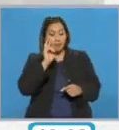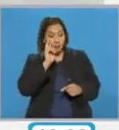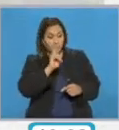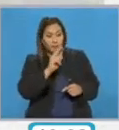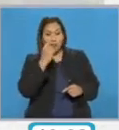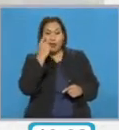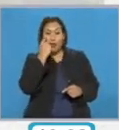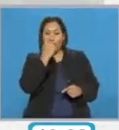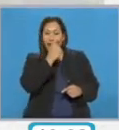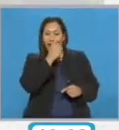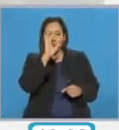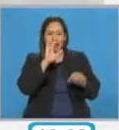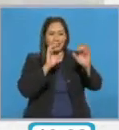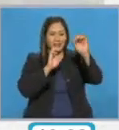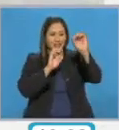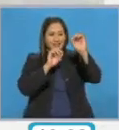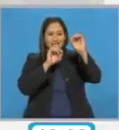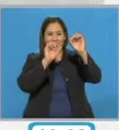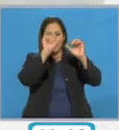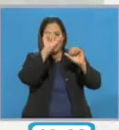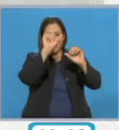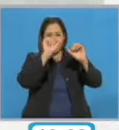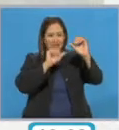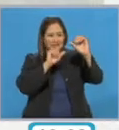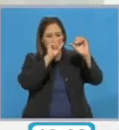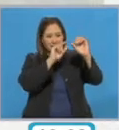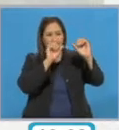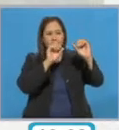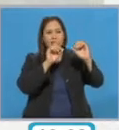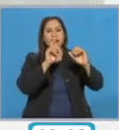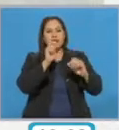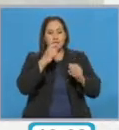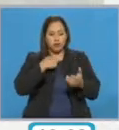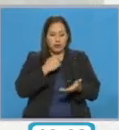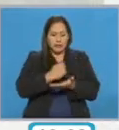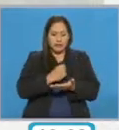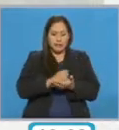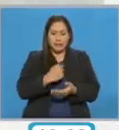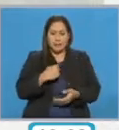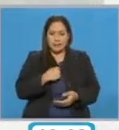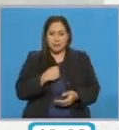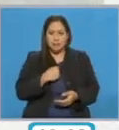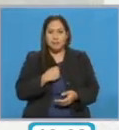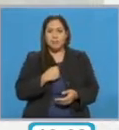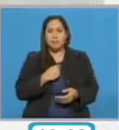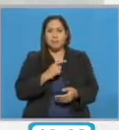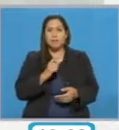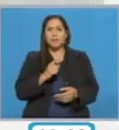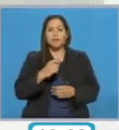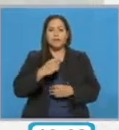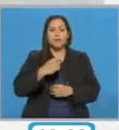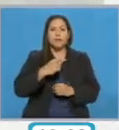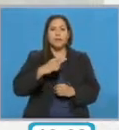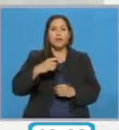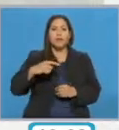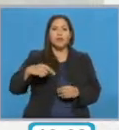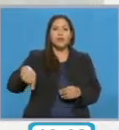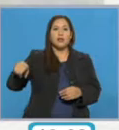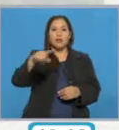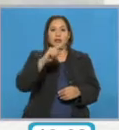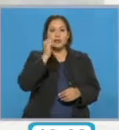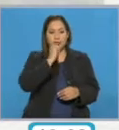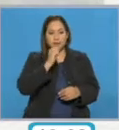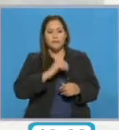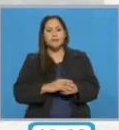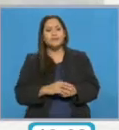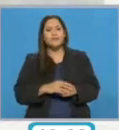pequeños ojitos que se hacen en las letras, con grandes niveles de exigencia hacia él y hacia la parte que lo está rodeando en todos los sentidos.